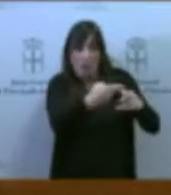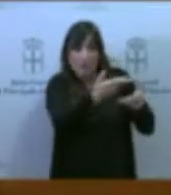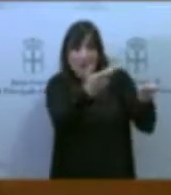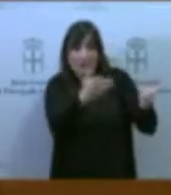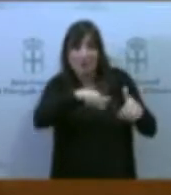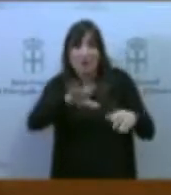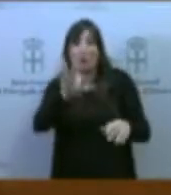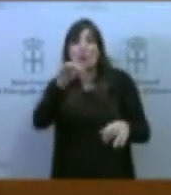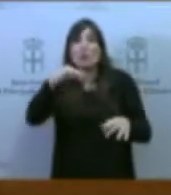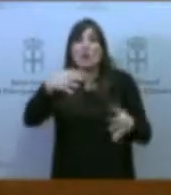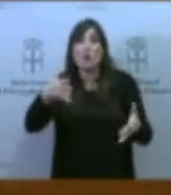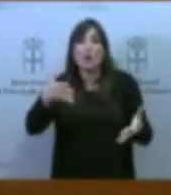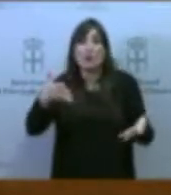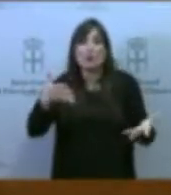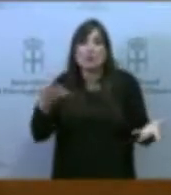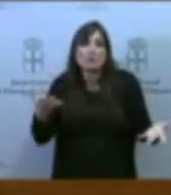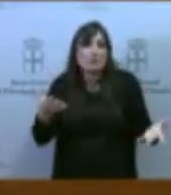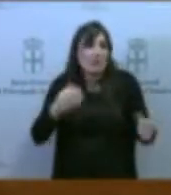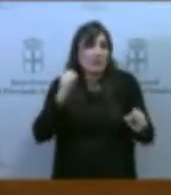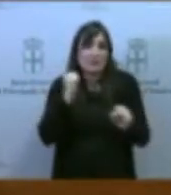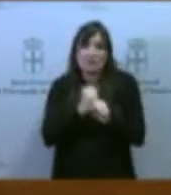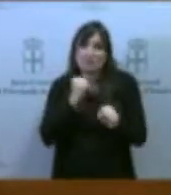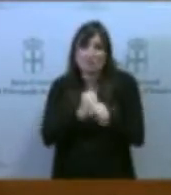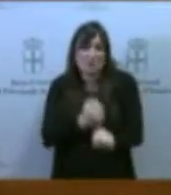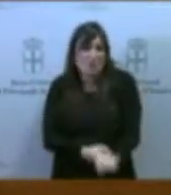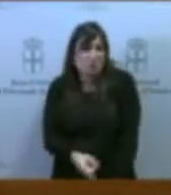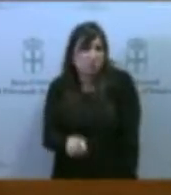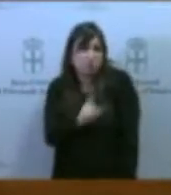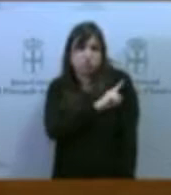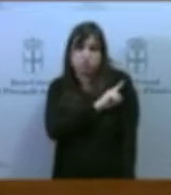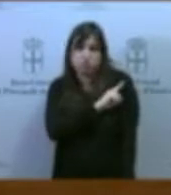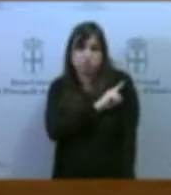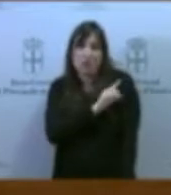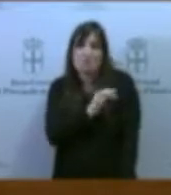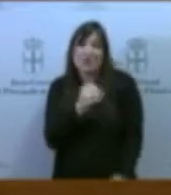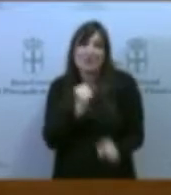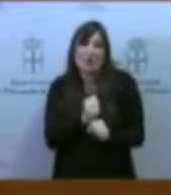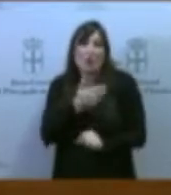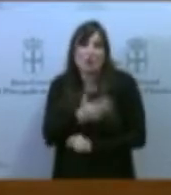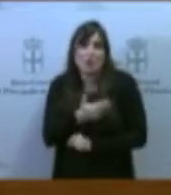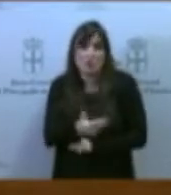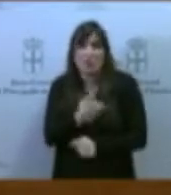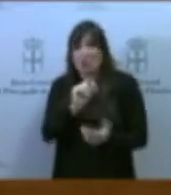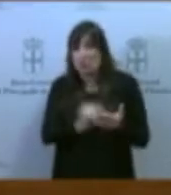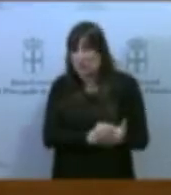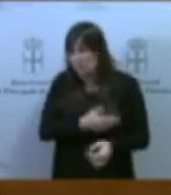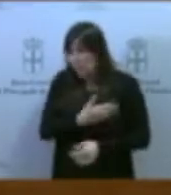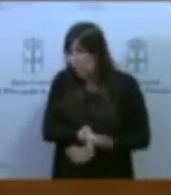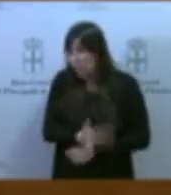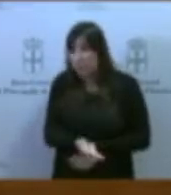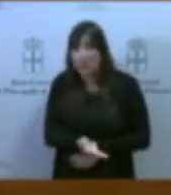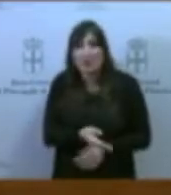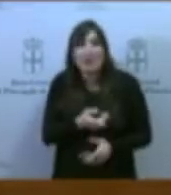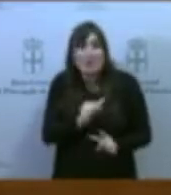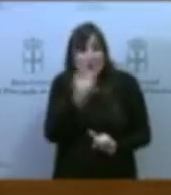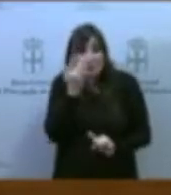laboral y el trabajo precario con contratos basura. Y eso es uno de los problemas que tenemos aquí fundamentales